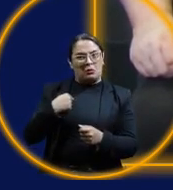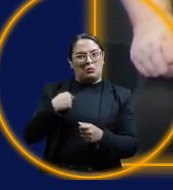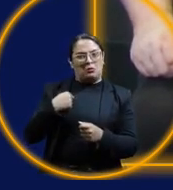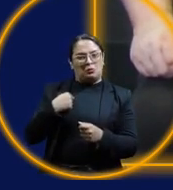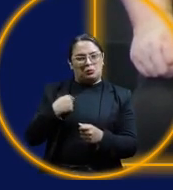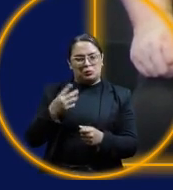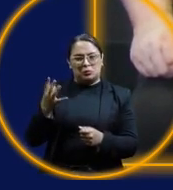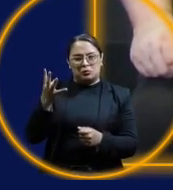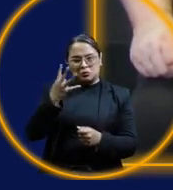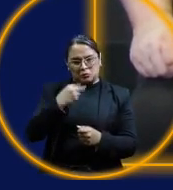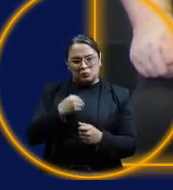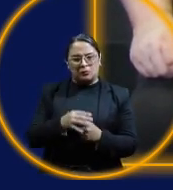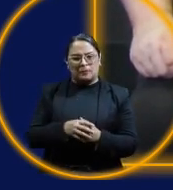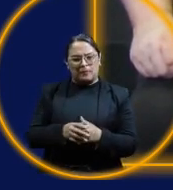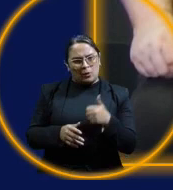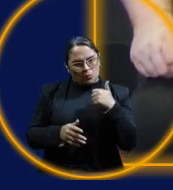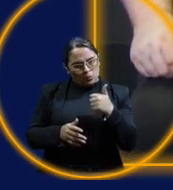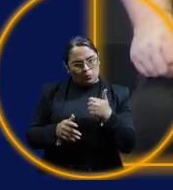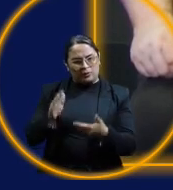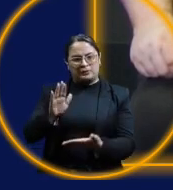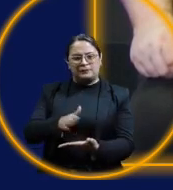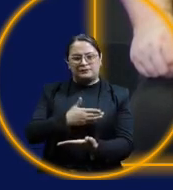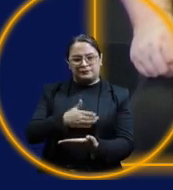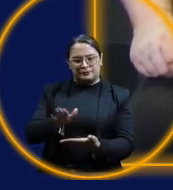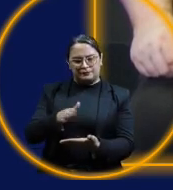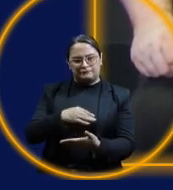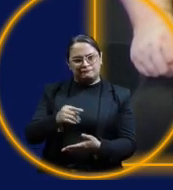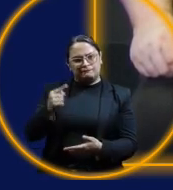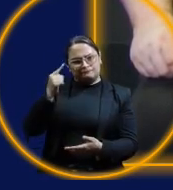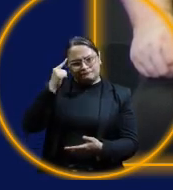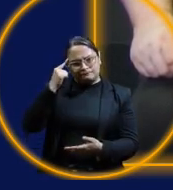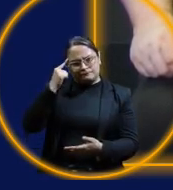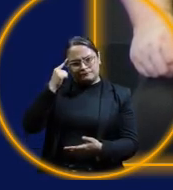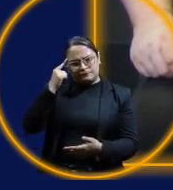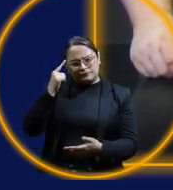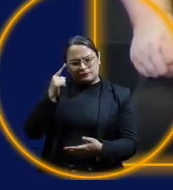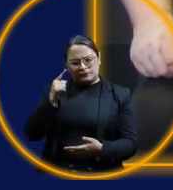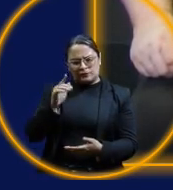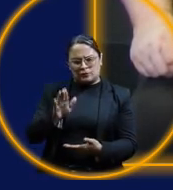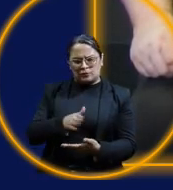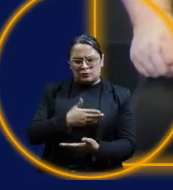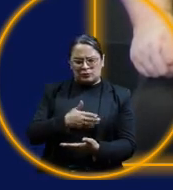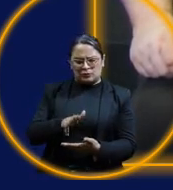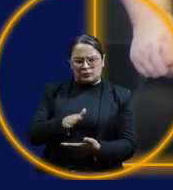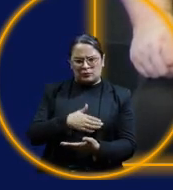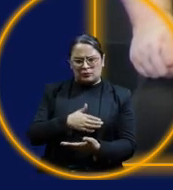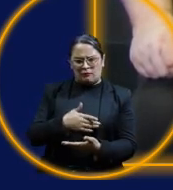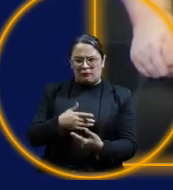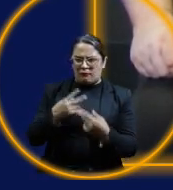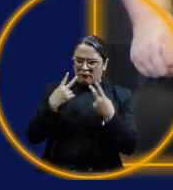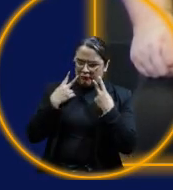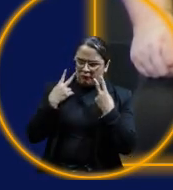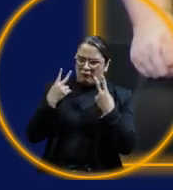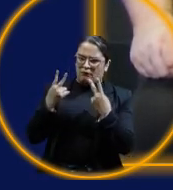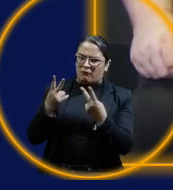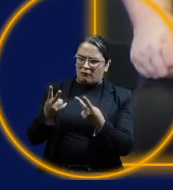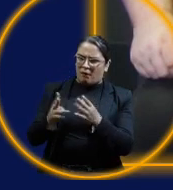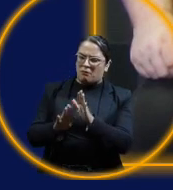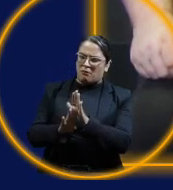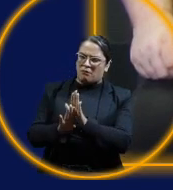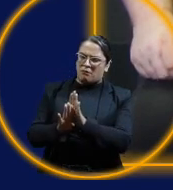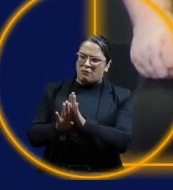Wow yo eso es buena música yo dije música fky y al verla a ella cómo